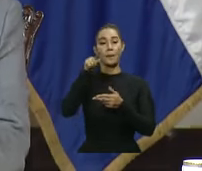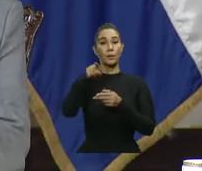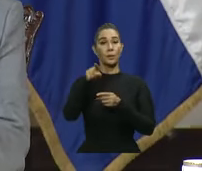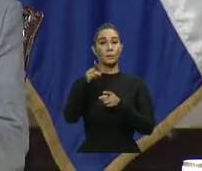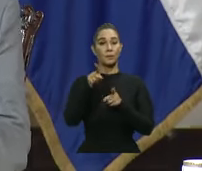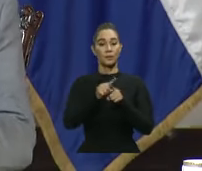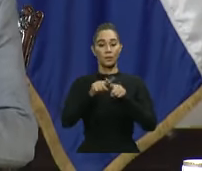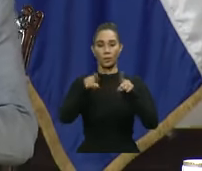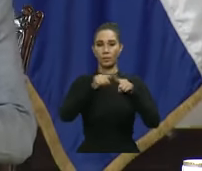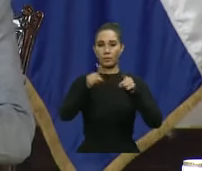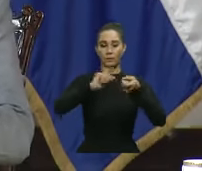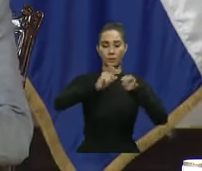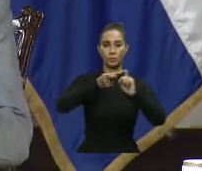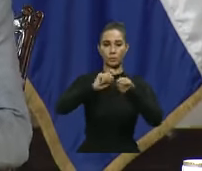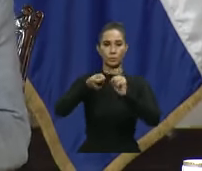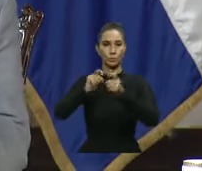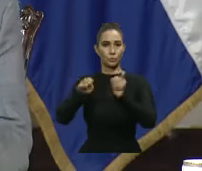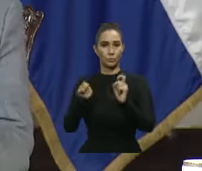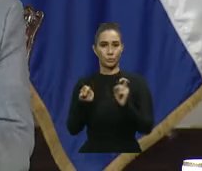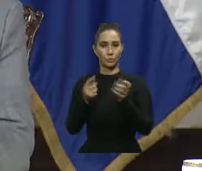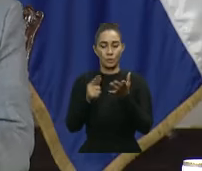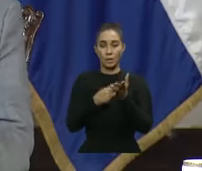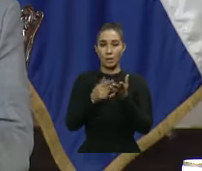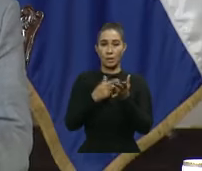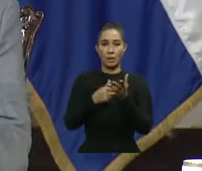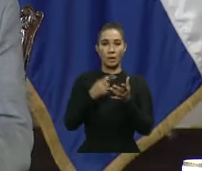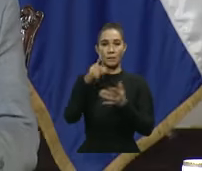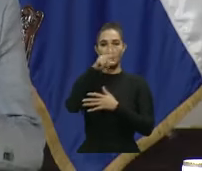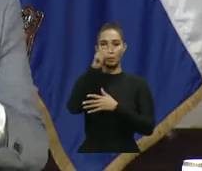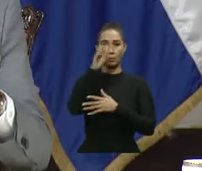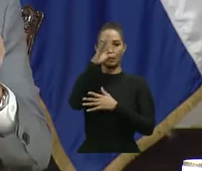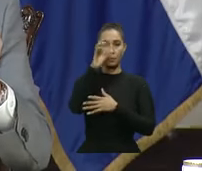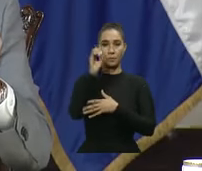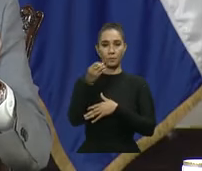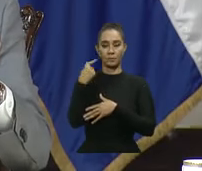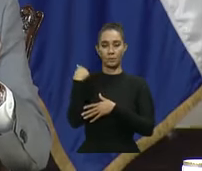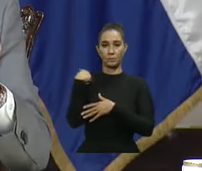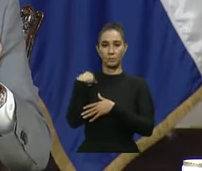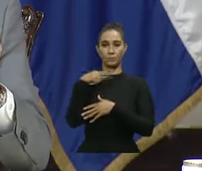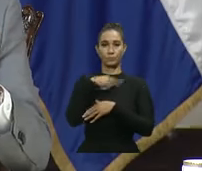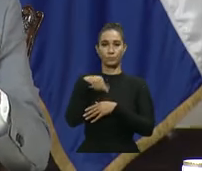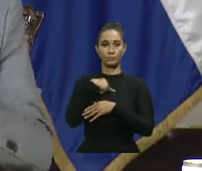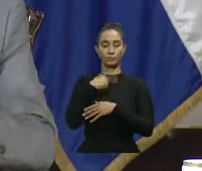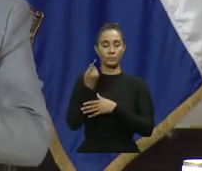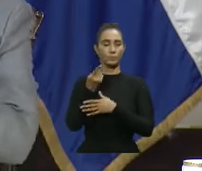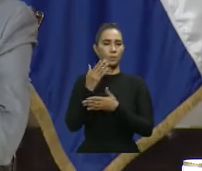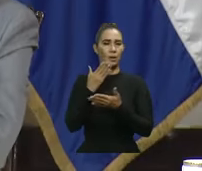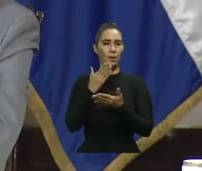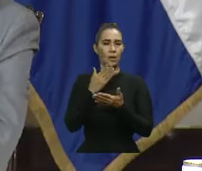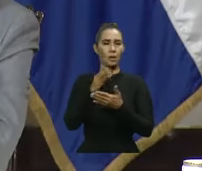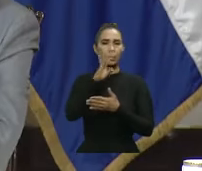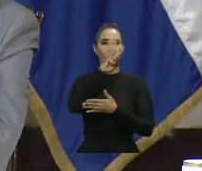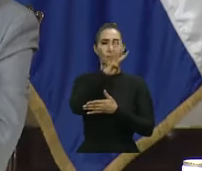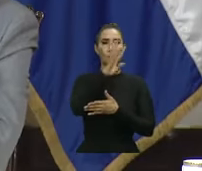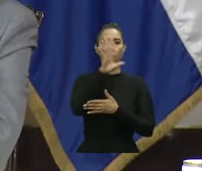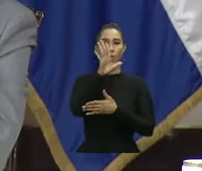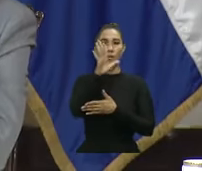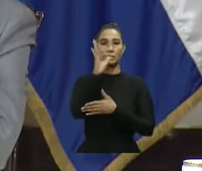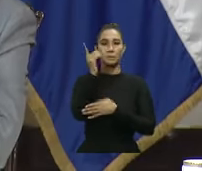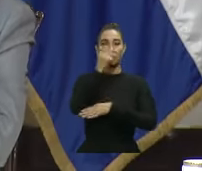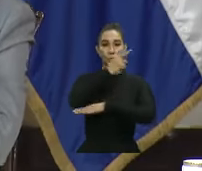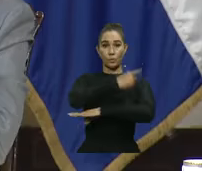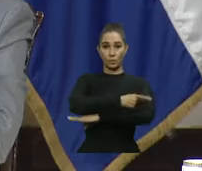presidente a veces desborda ese 10%, y nosotros entonces, por eso hablábamos de 45 días en